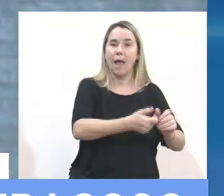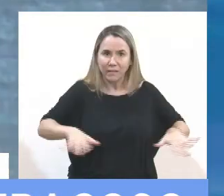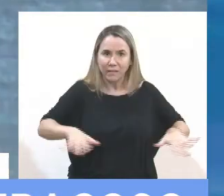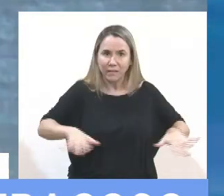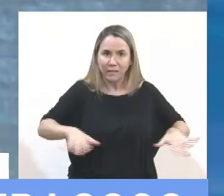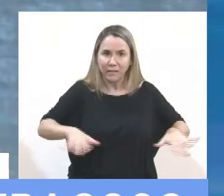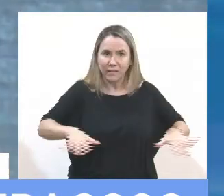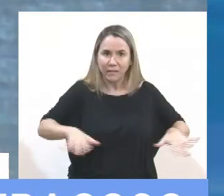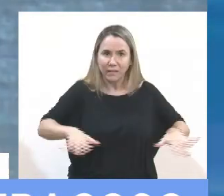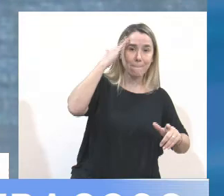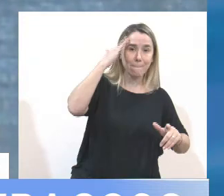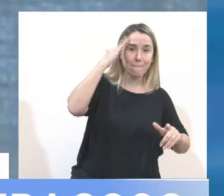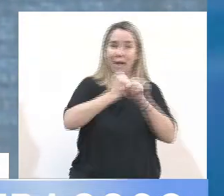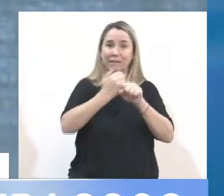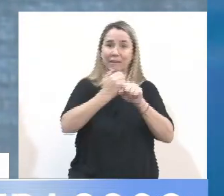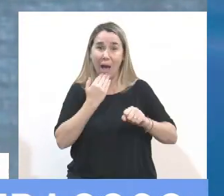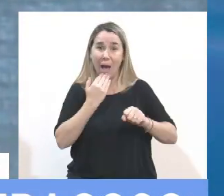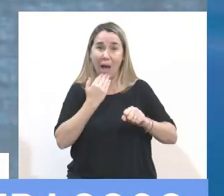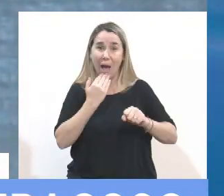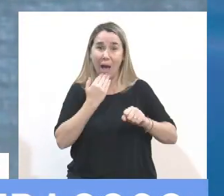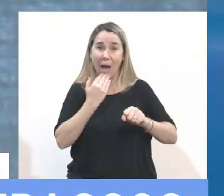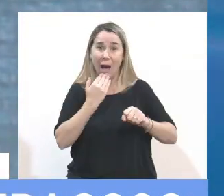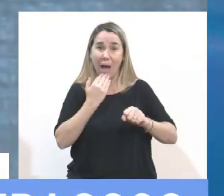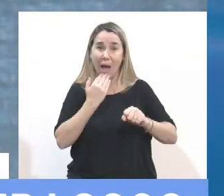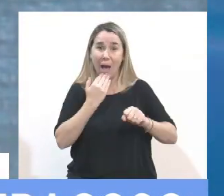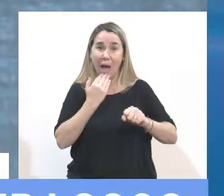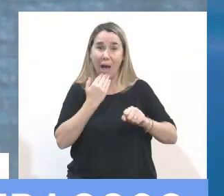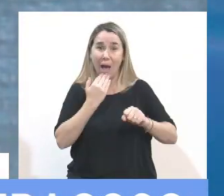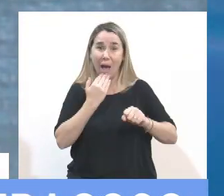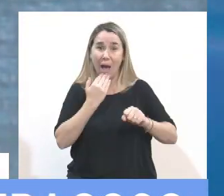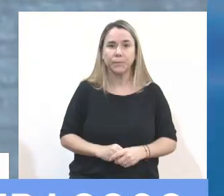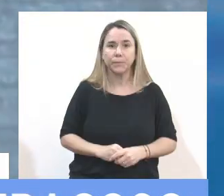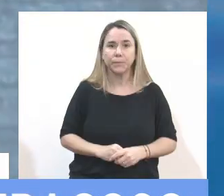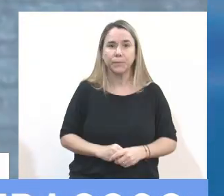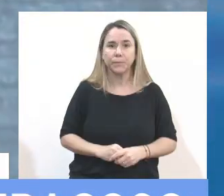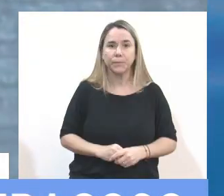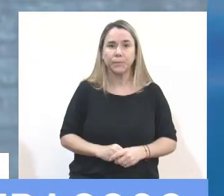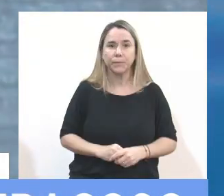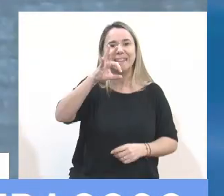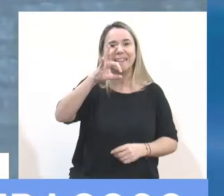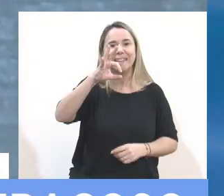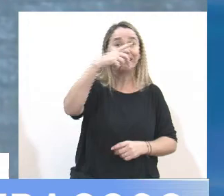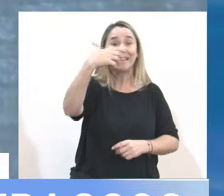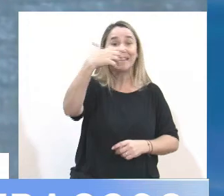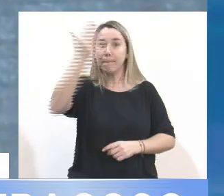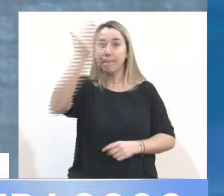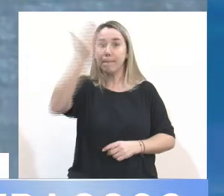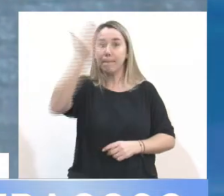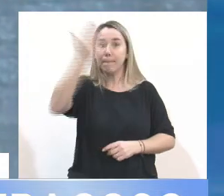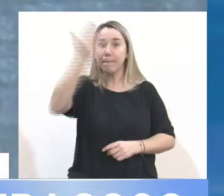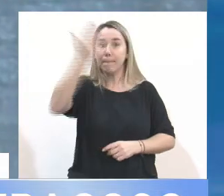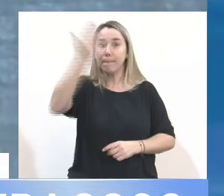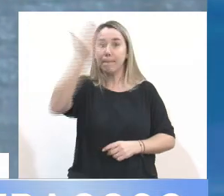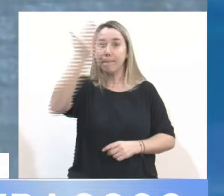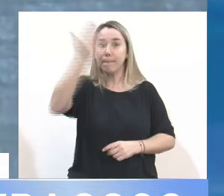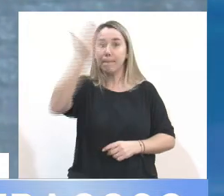abril, es decir, los dos primeros meses de la cuarentena, en un 76%, y los casos